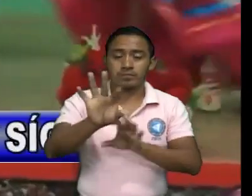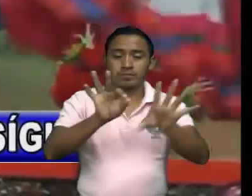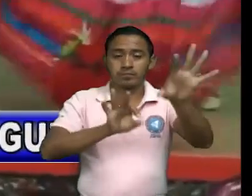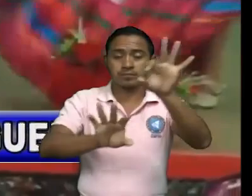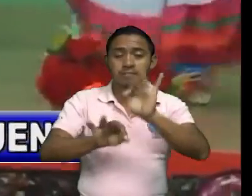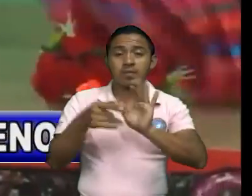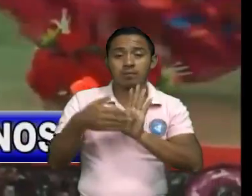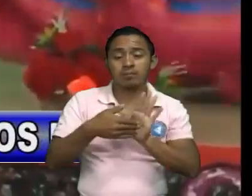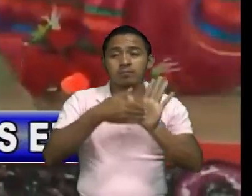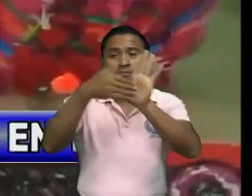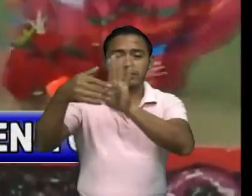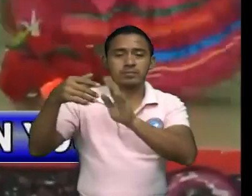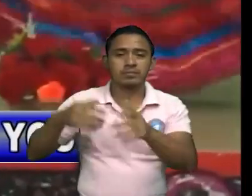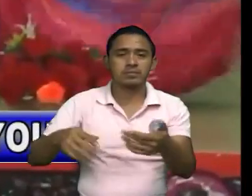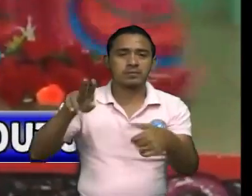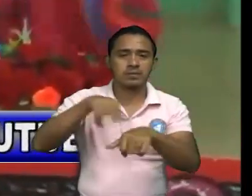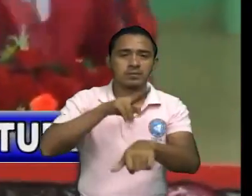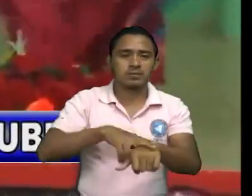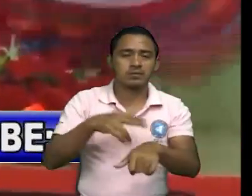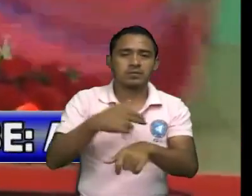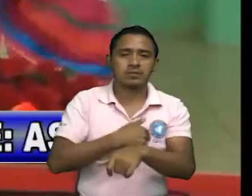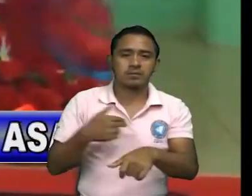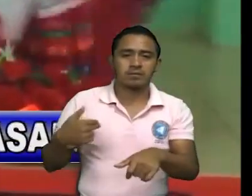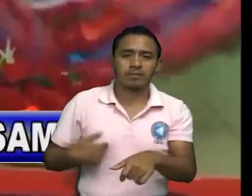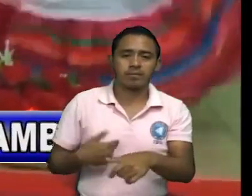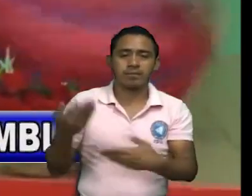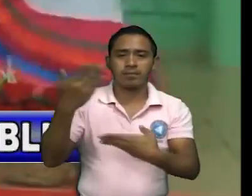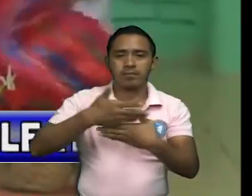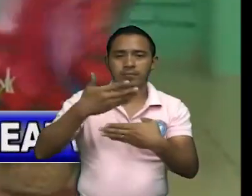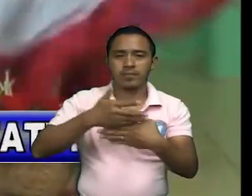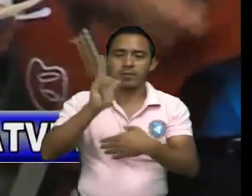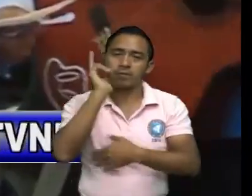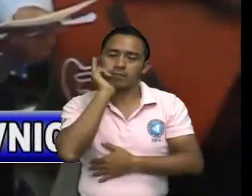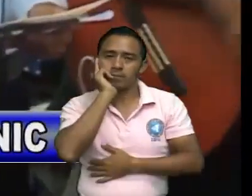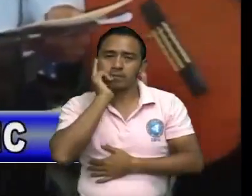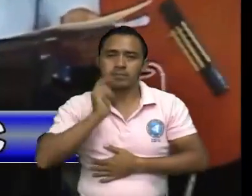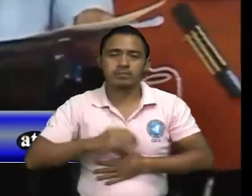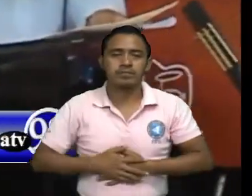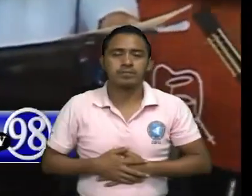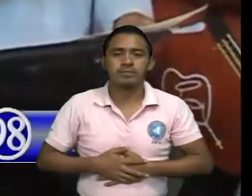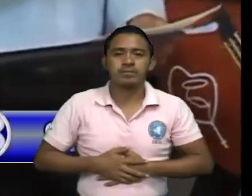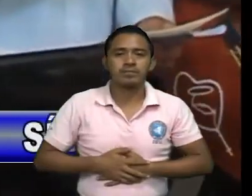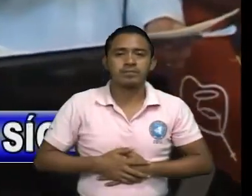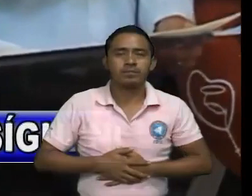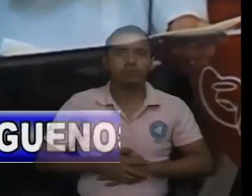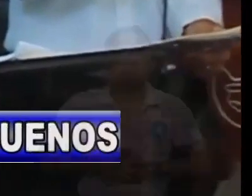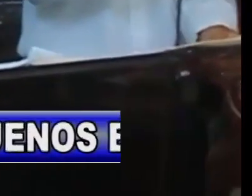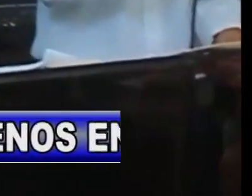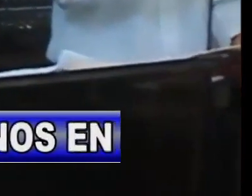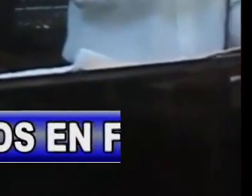para representar en la gala nacional que se llevará a cabo en el Teatro Rubén Darío.